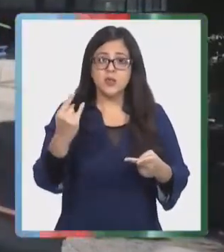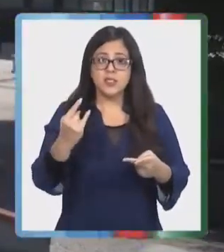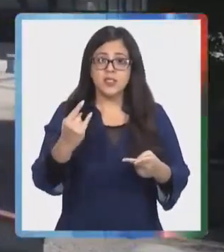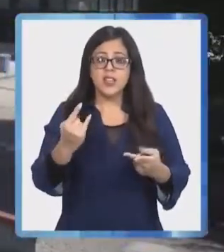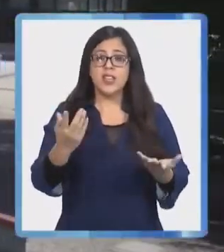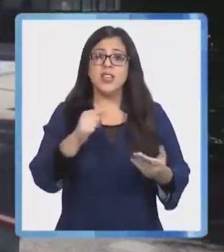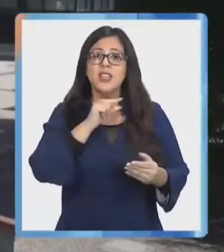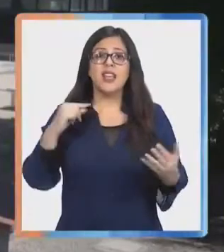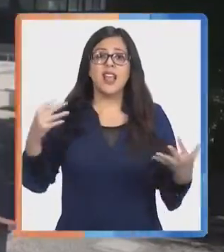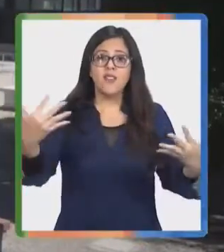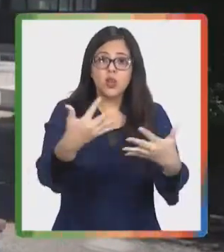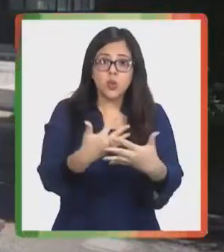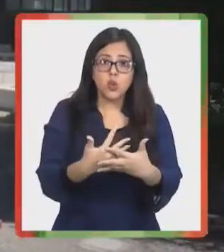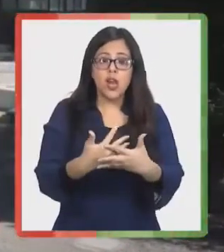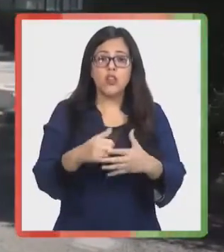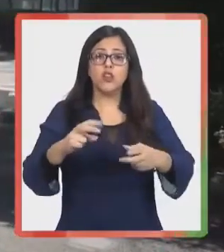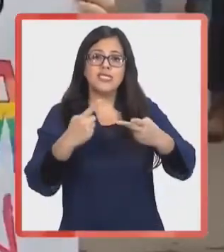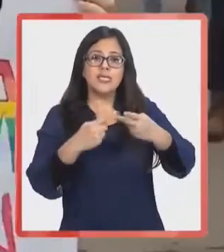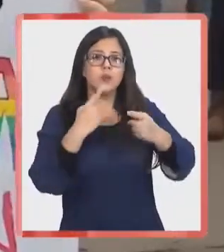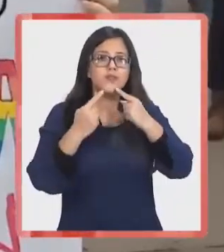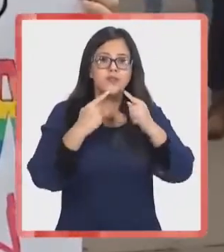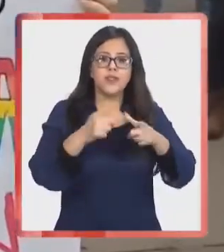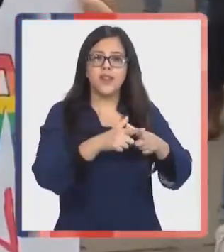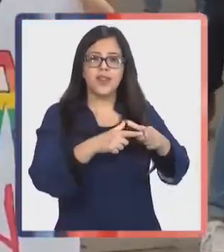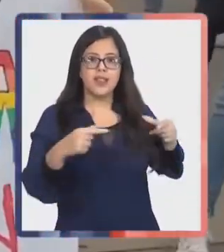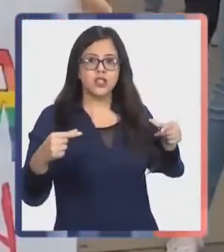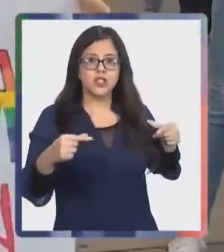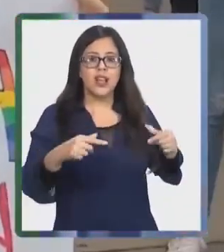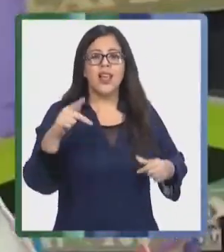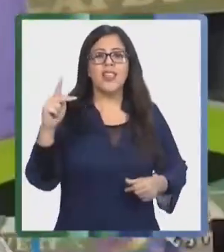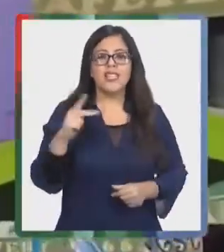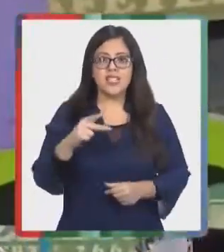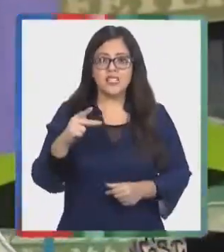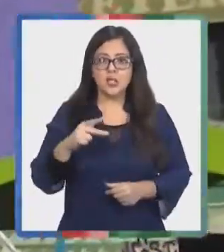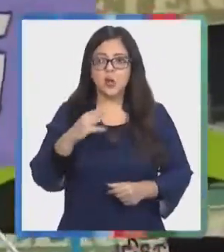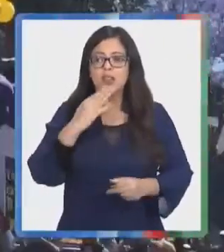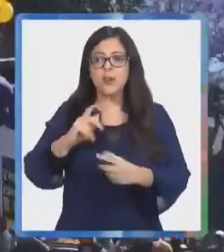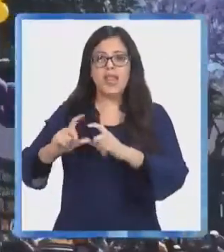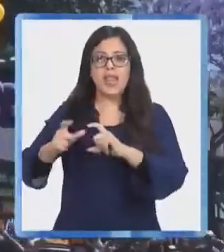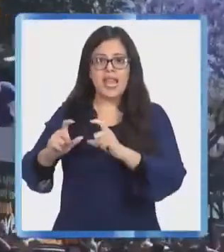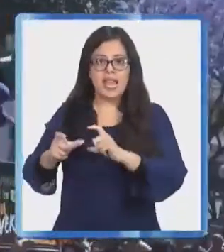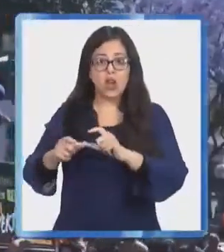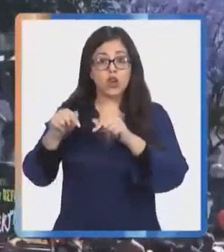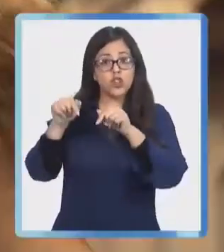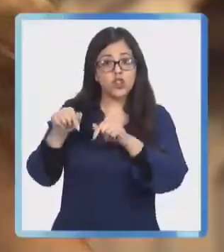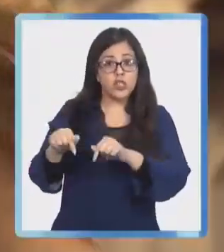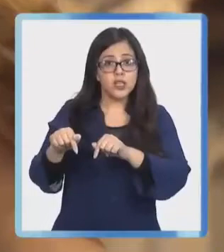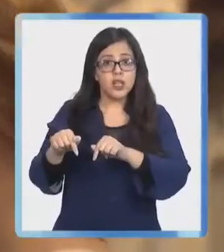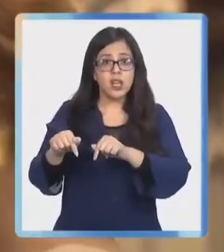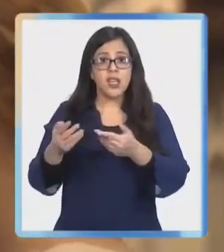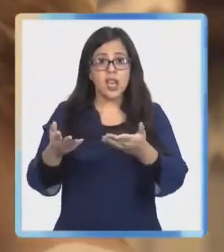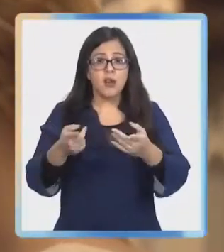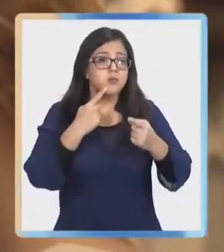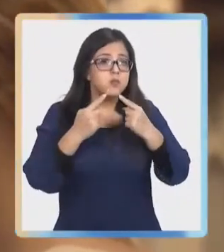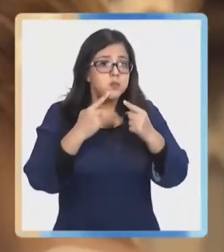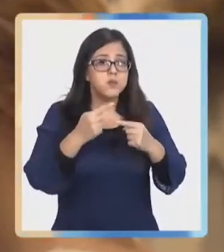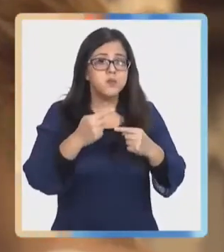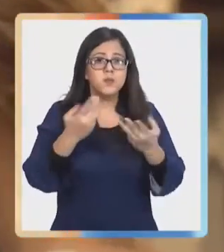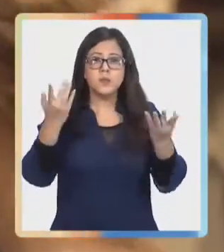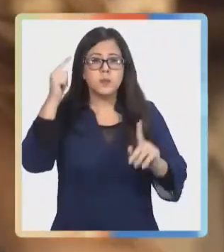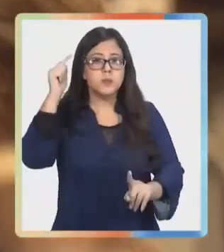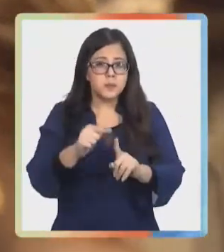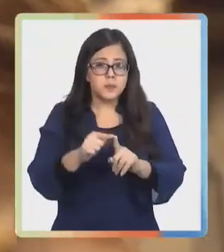la Universidad Alberto Hurtado, la segunda encuesta nacional de sexualidad y género. Esta vez, el sondeo tendrá